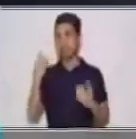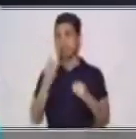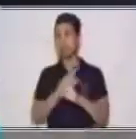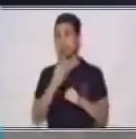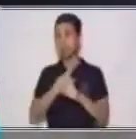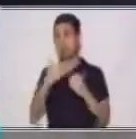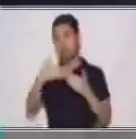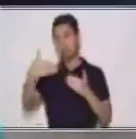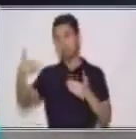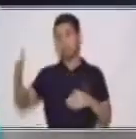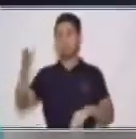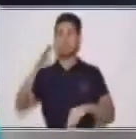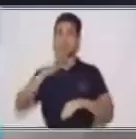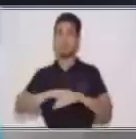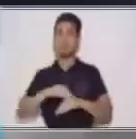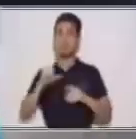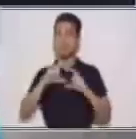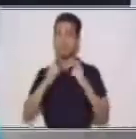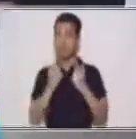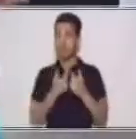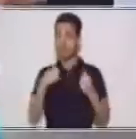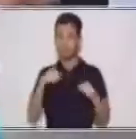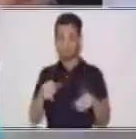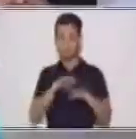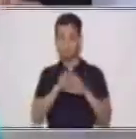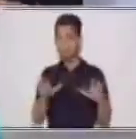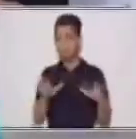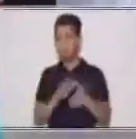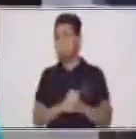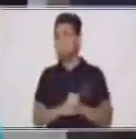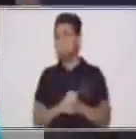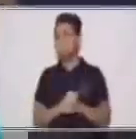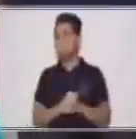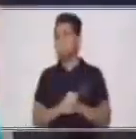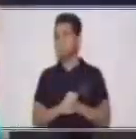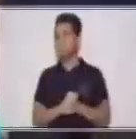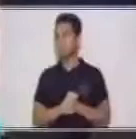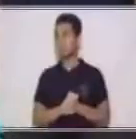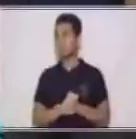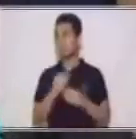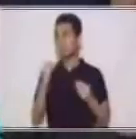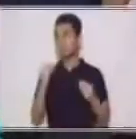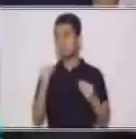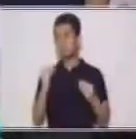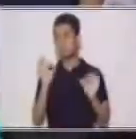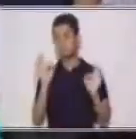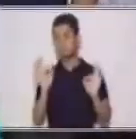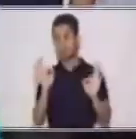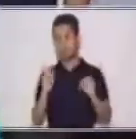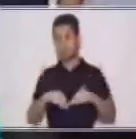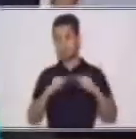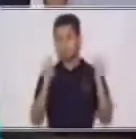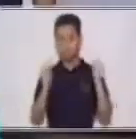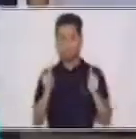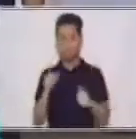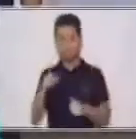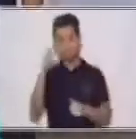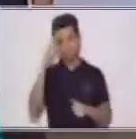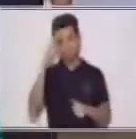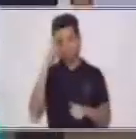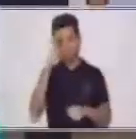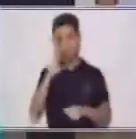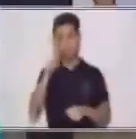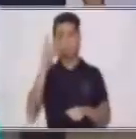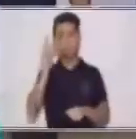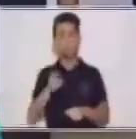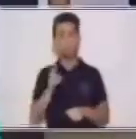próximas clases. Y con eso concluimos hoy, ¿verdad? Claro. Muy bien, entonces recuérdese, por favor,